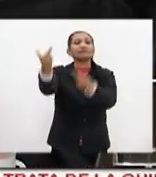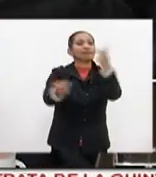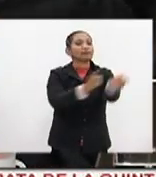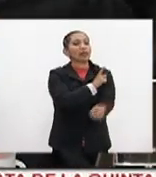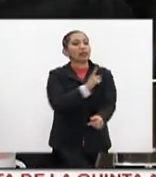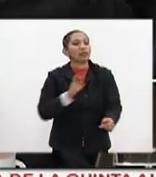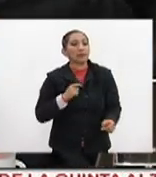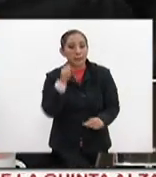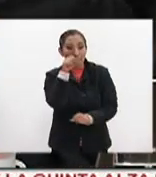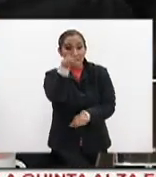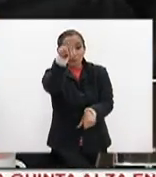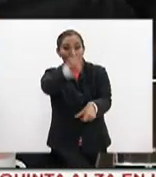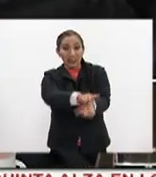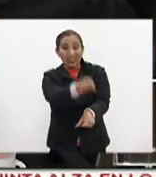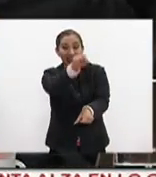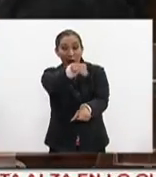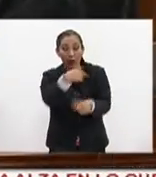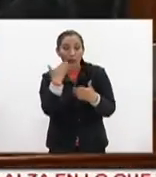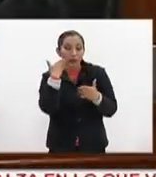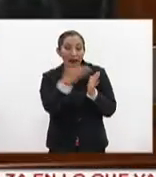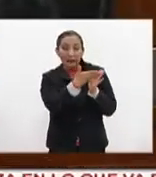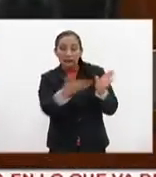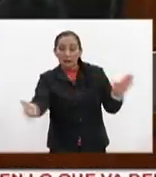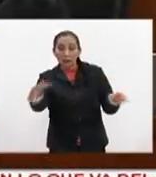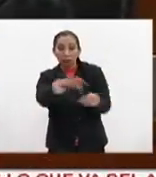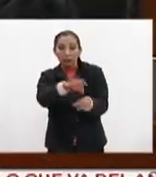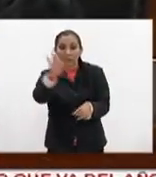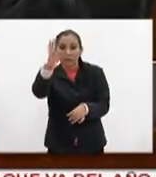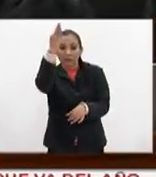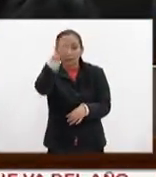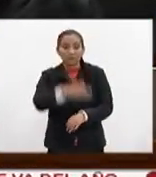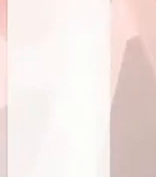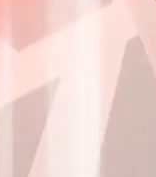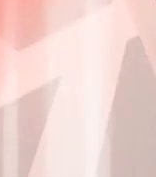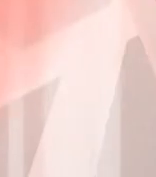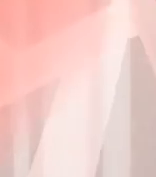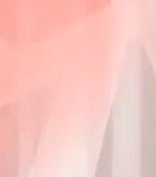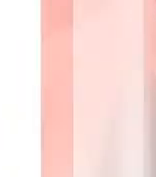debe realizarse el mismo día de la jornada electoral federal.